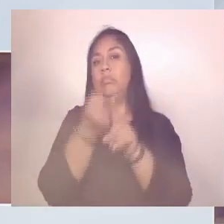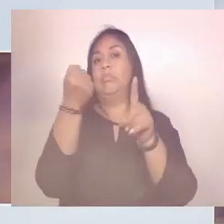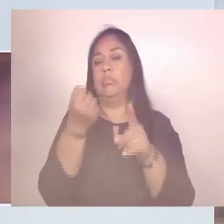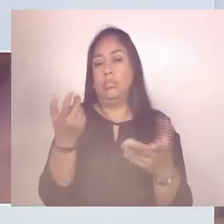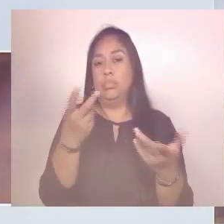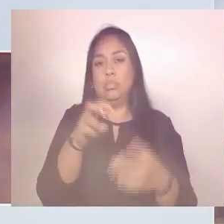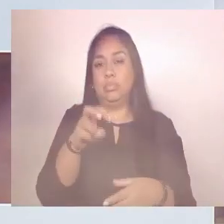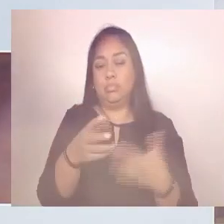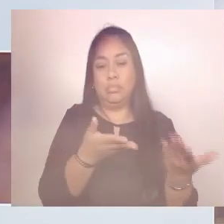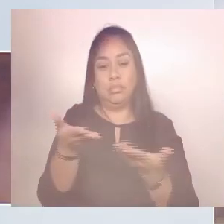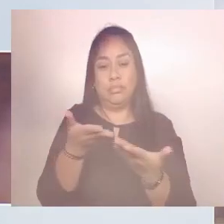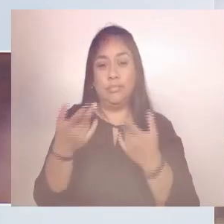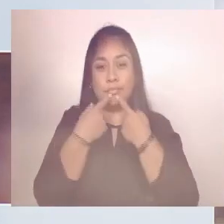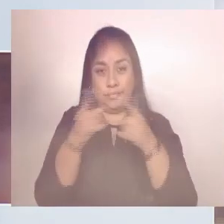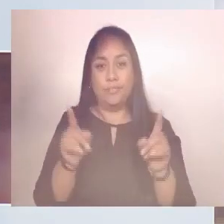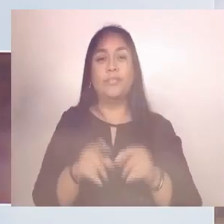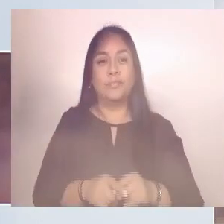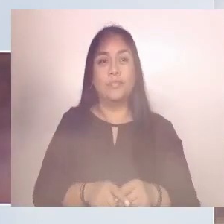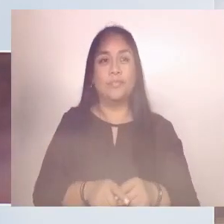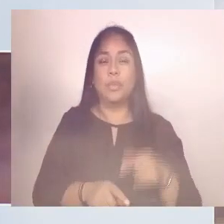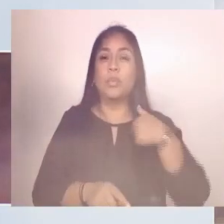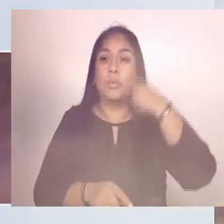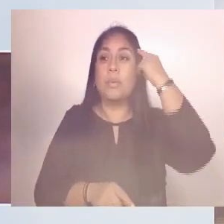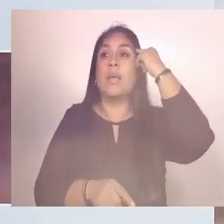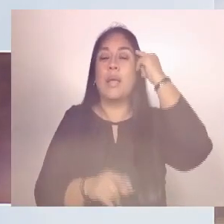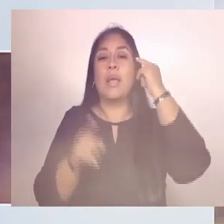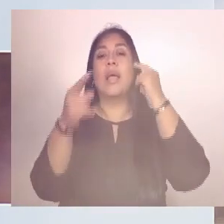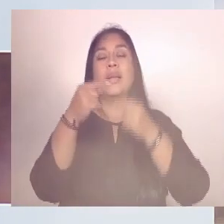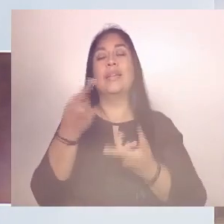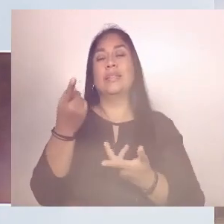necesita de la atención pública, uno piensa en el San Juan.